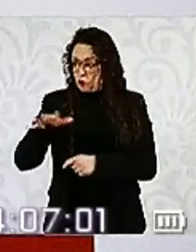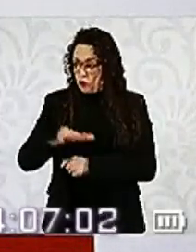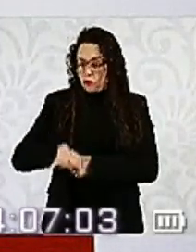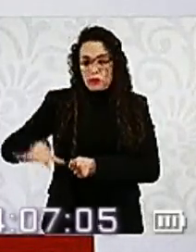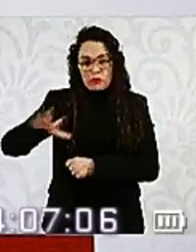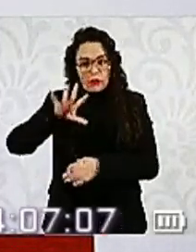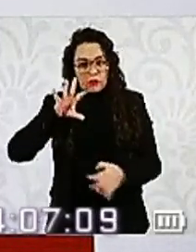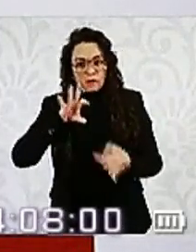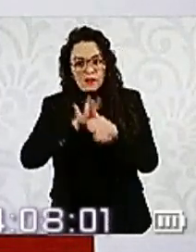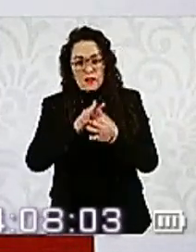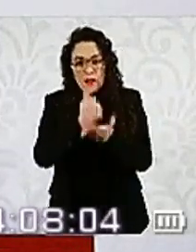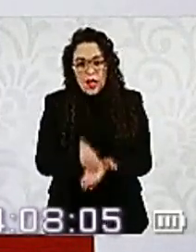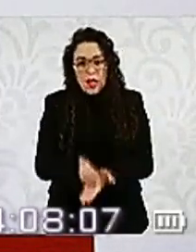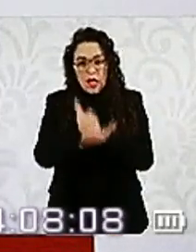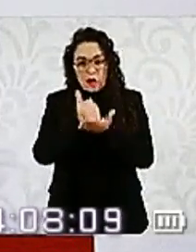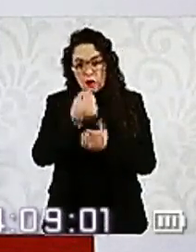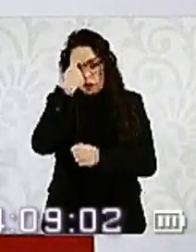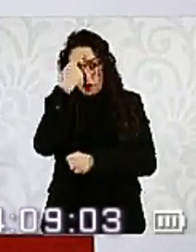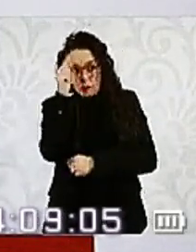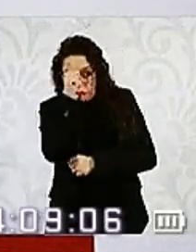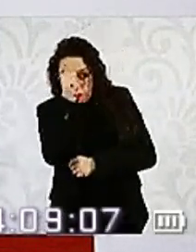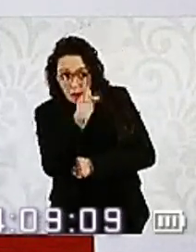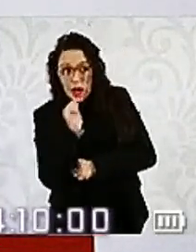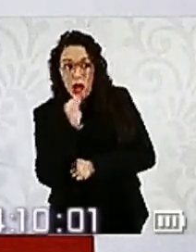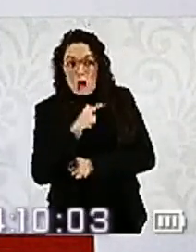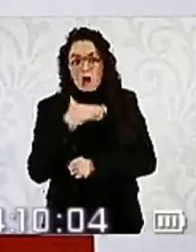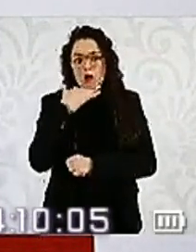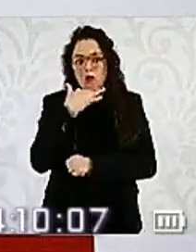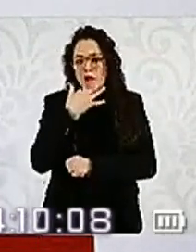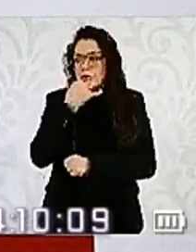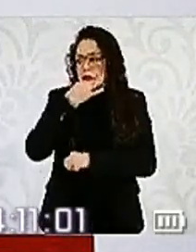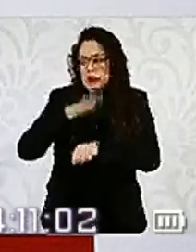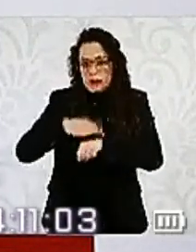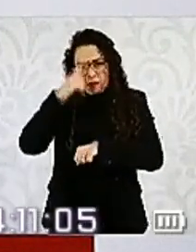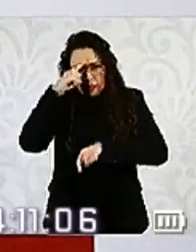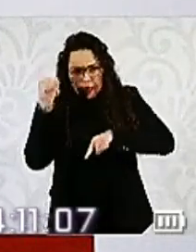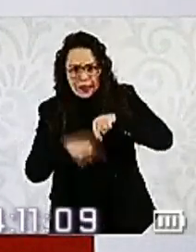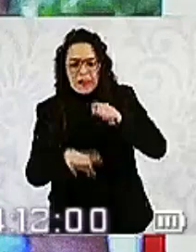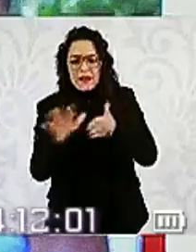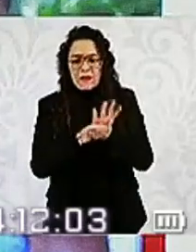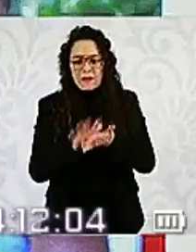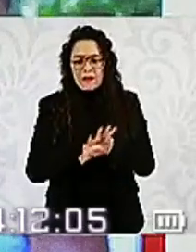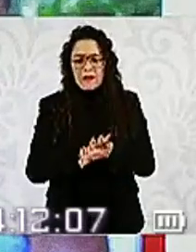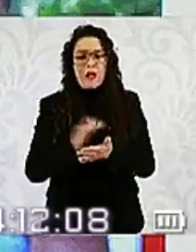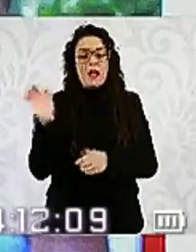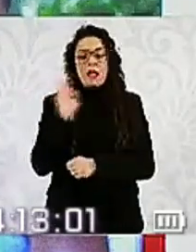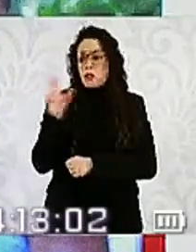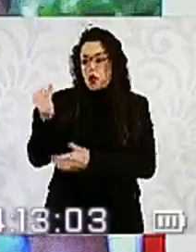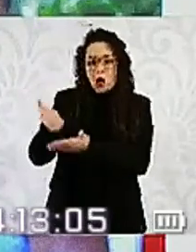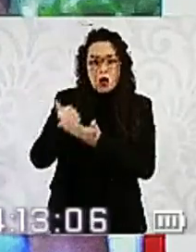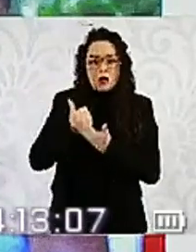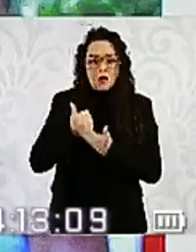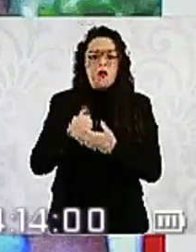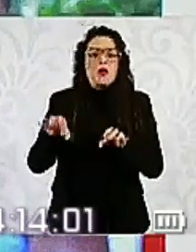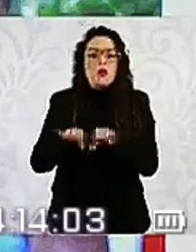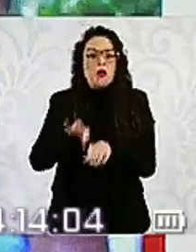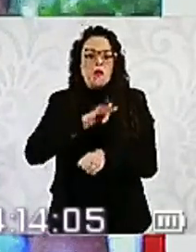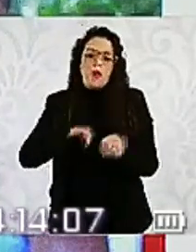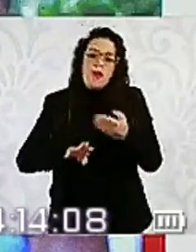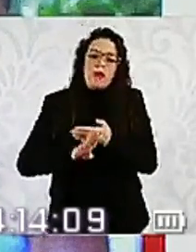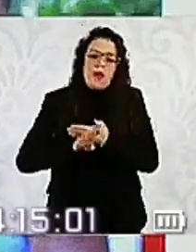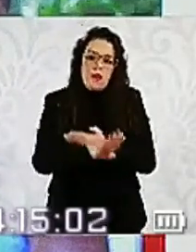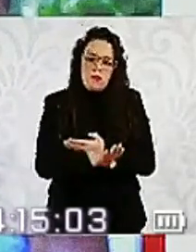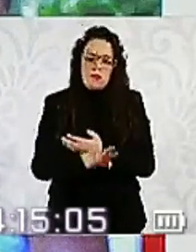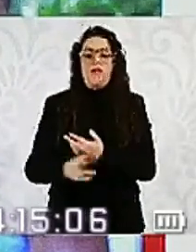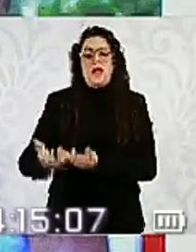corrupción. Si no se involucra la sociedad, podemos caer en otros gobiernos, regresar al pasado. Entonces, para evitar regresar al pasado, tenemos